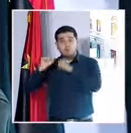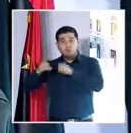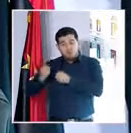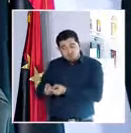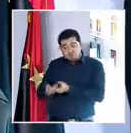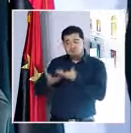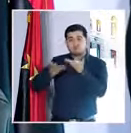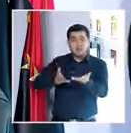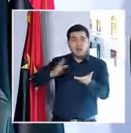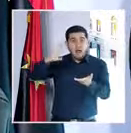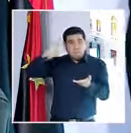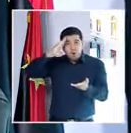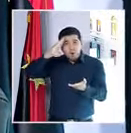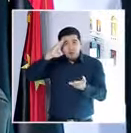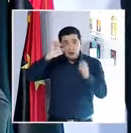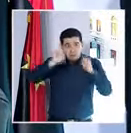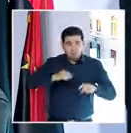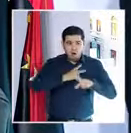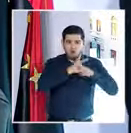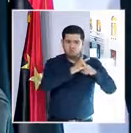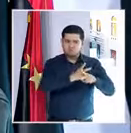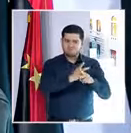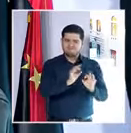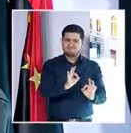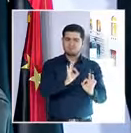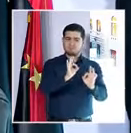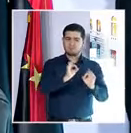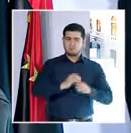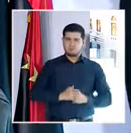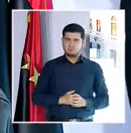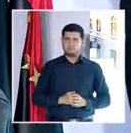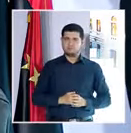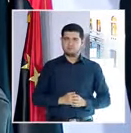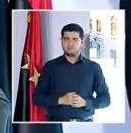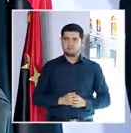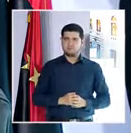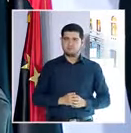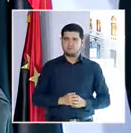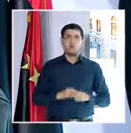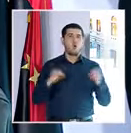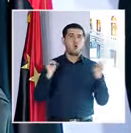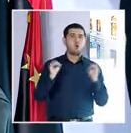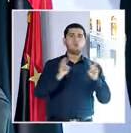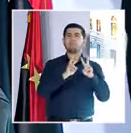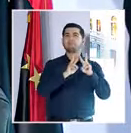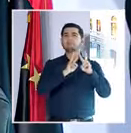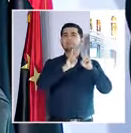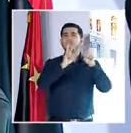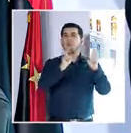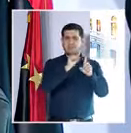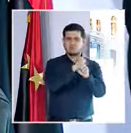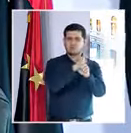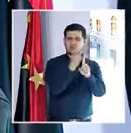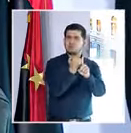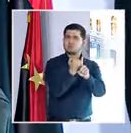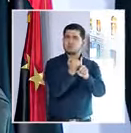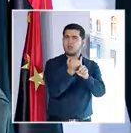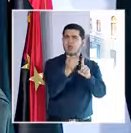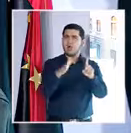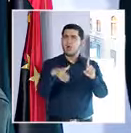nosotros deben ser tenidos en cuenta. O retos, por ejemplo, en materia social, de cómo